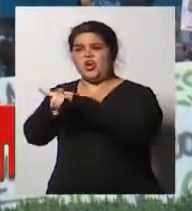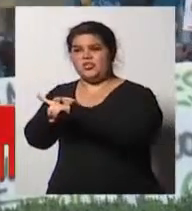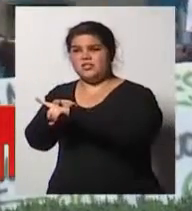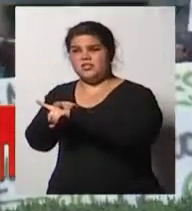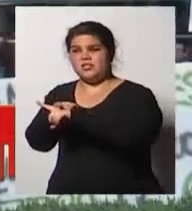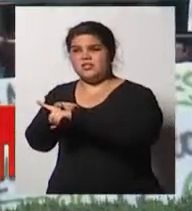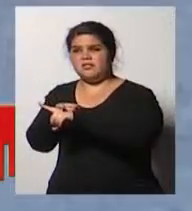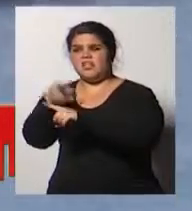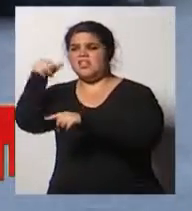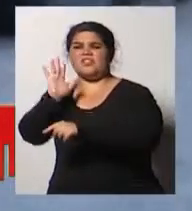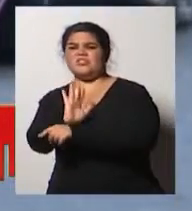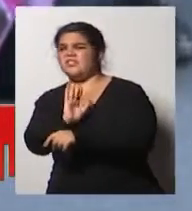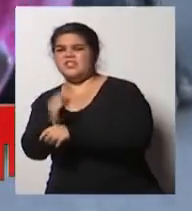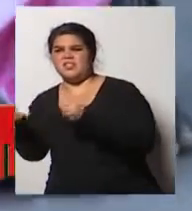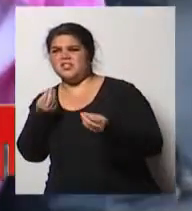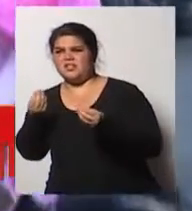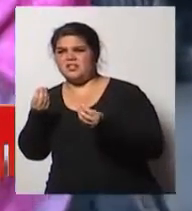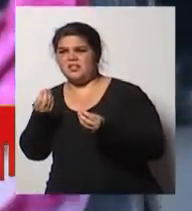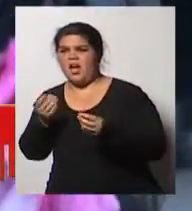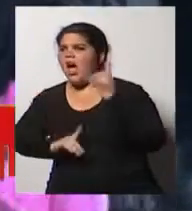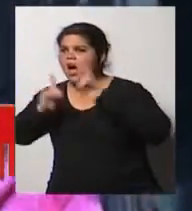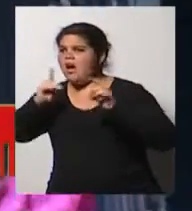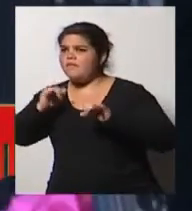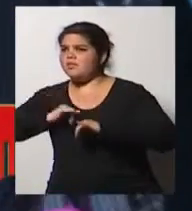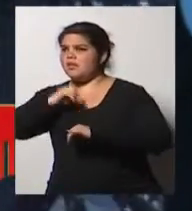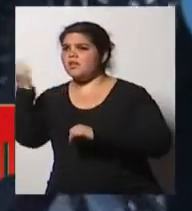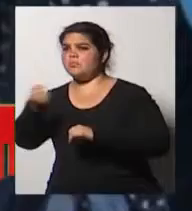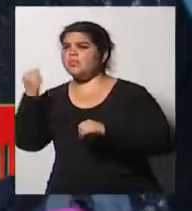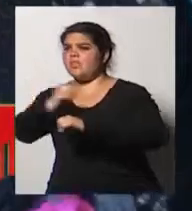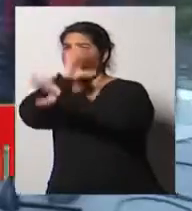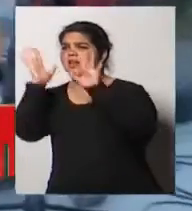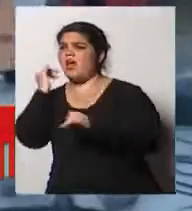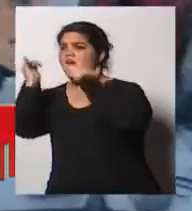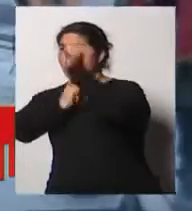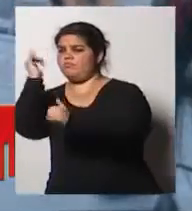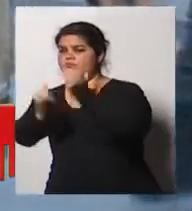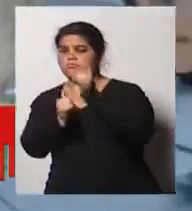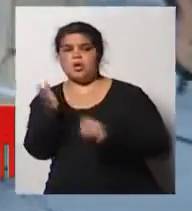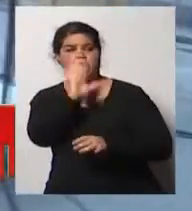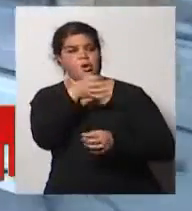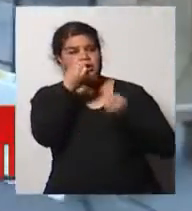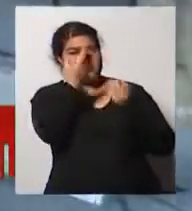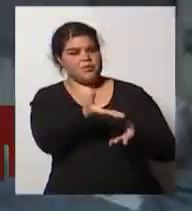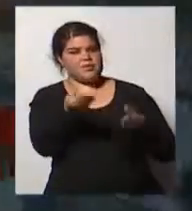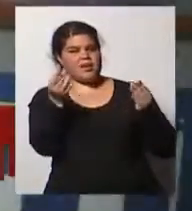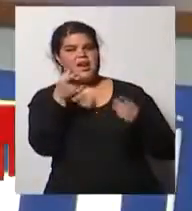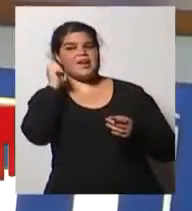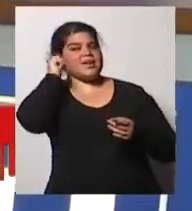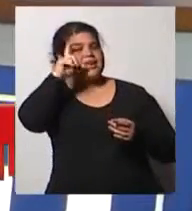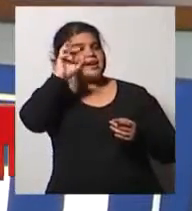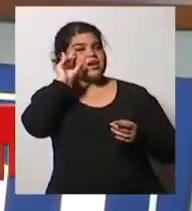acá alguien alguna vez va a tener que decirlo claramente esto. Chávez, lo saludo a Gerardo Jiménez Ponce. Le hago una